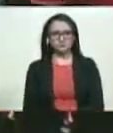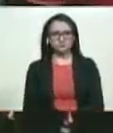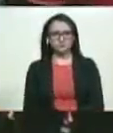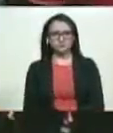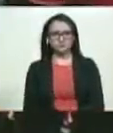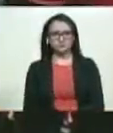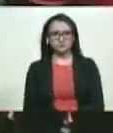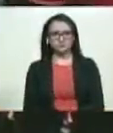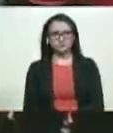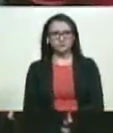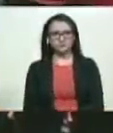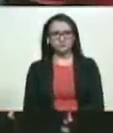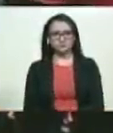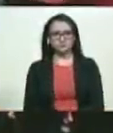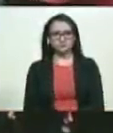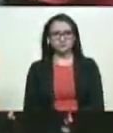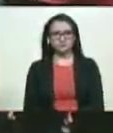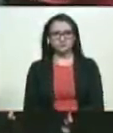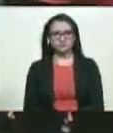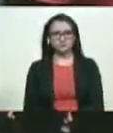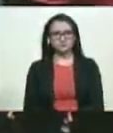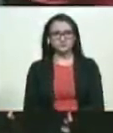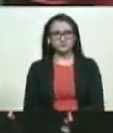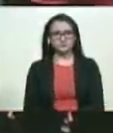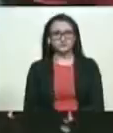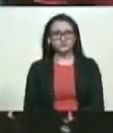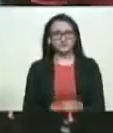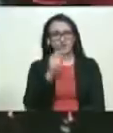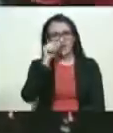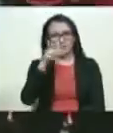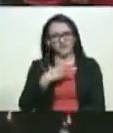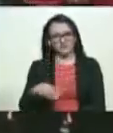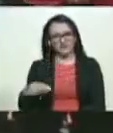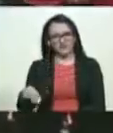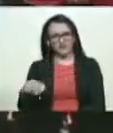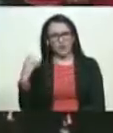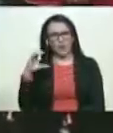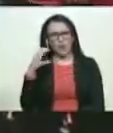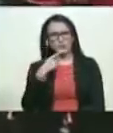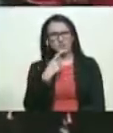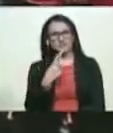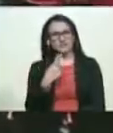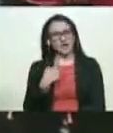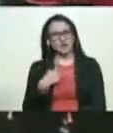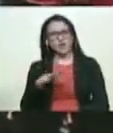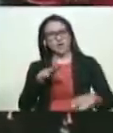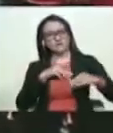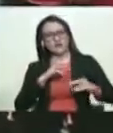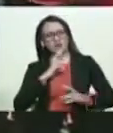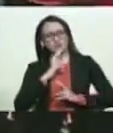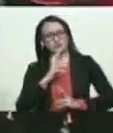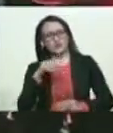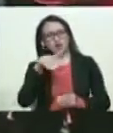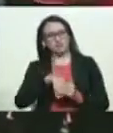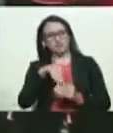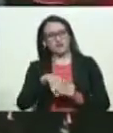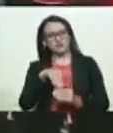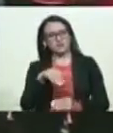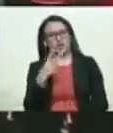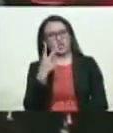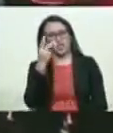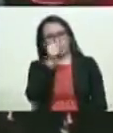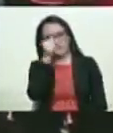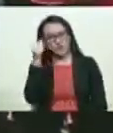por ahí salió el imbécil de santos diciendo que él nos reconoce los resultados en las elecciones del